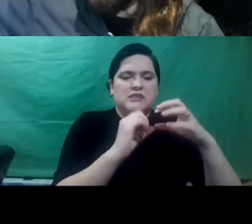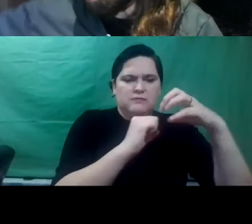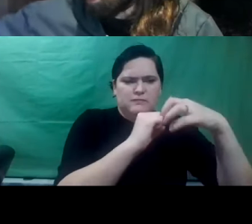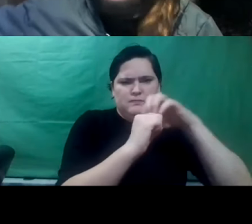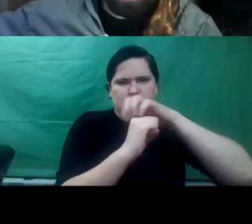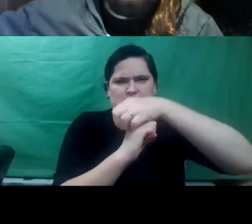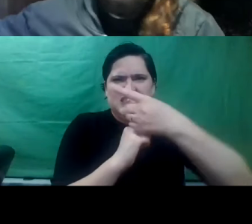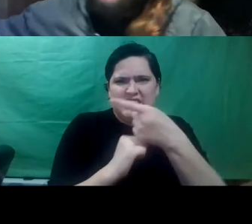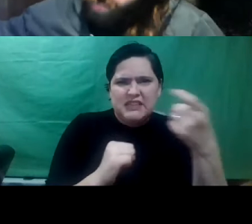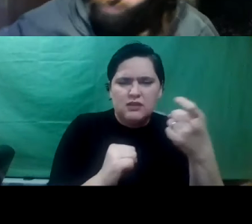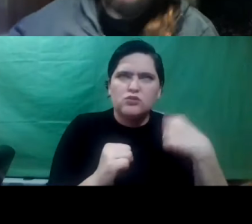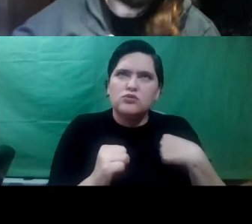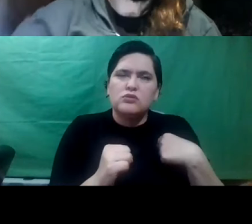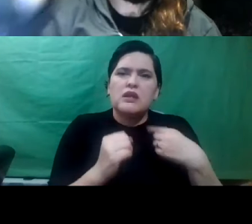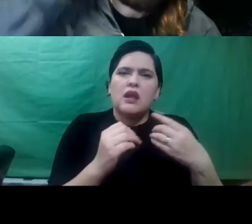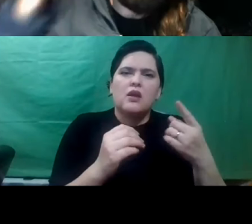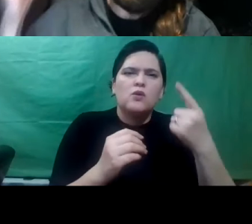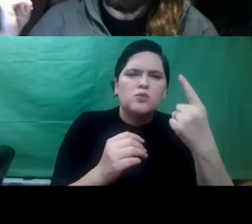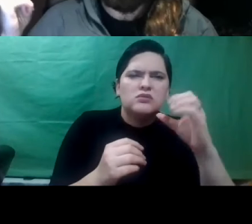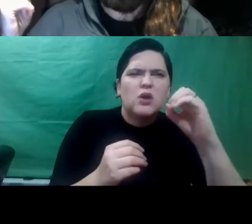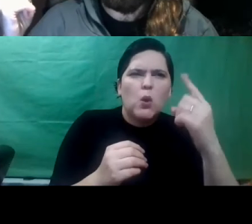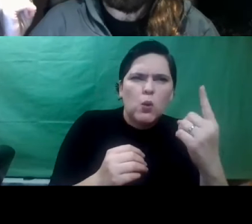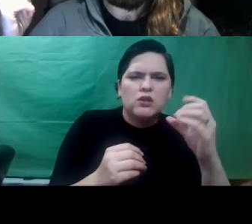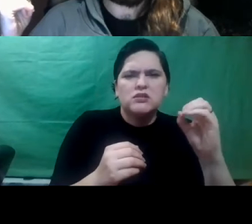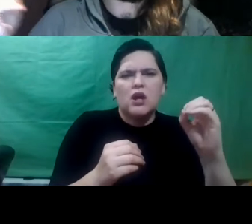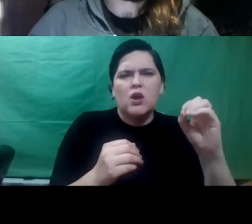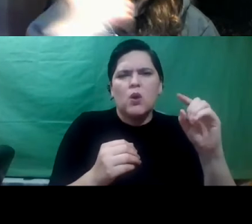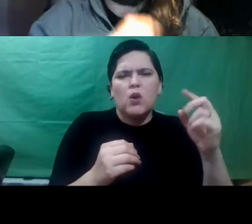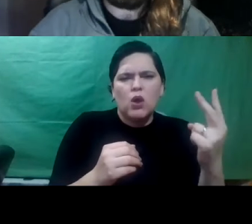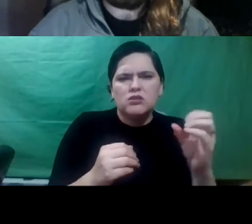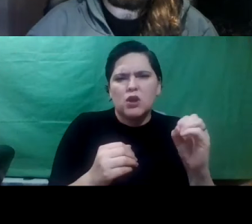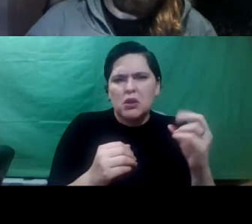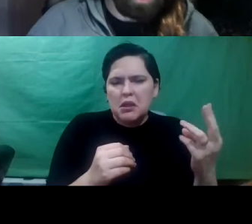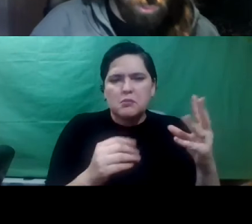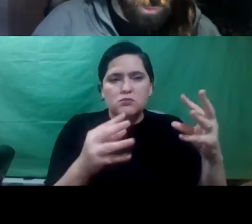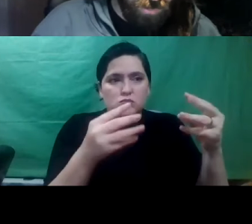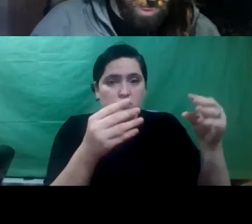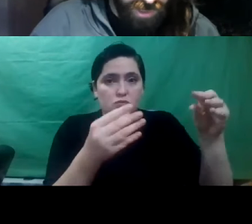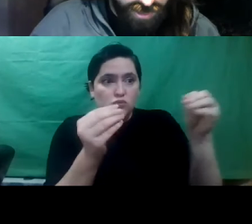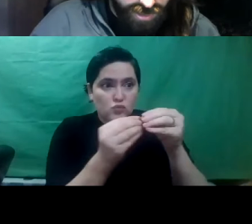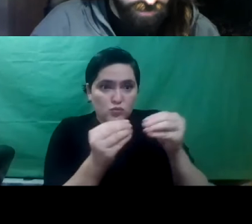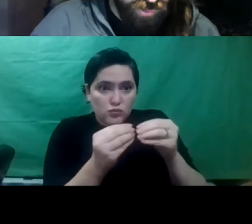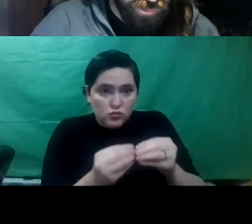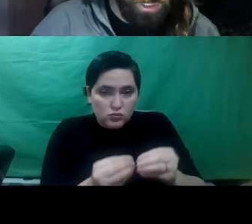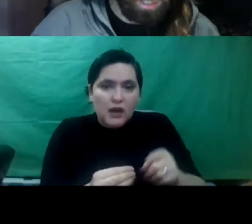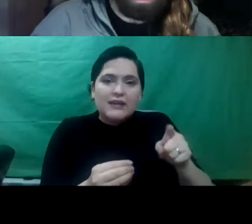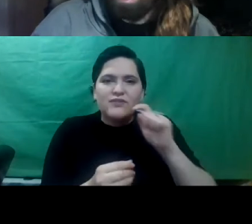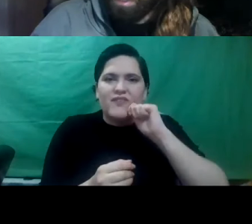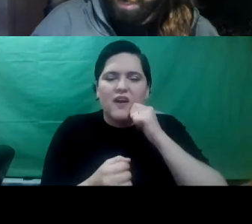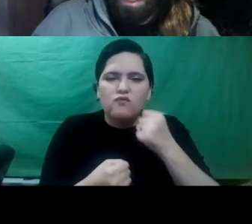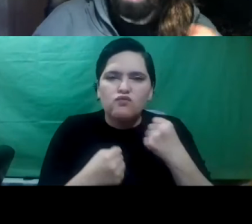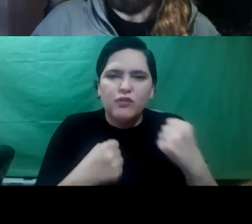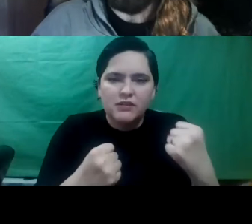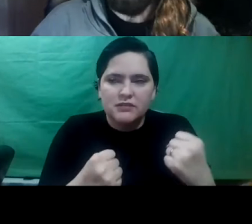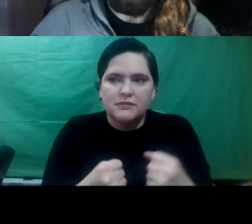0,1, 0,2, 0,3, digamos, sumo todos esos pesos de conectividad y eso es la fuerza. Entonces lo que tenemos acá en el eje X es la fuerza y aquí el